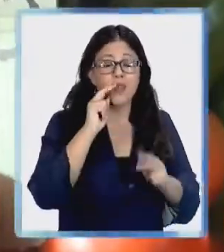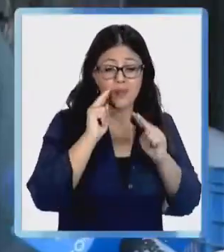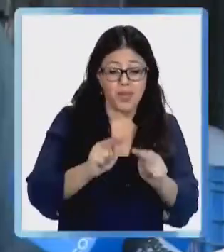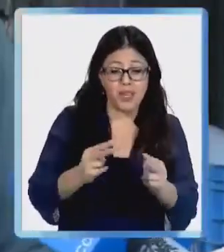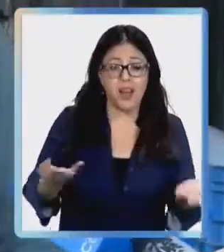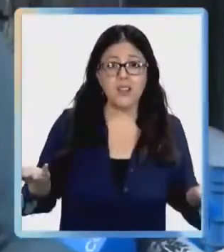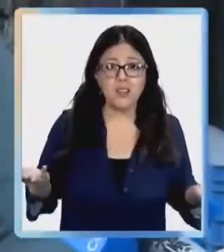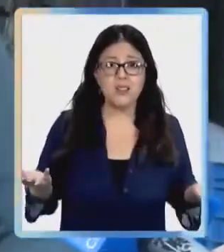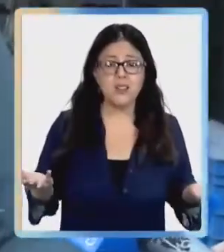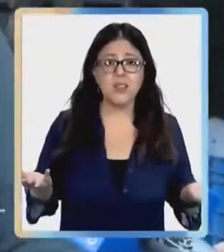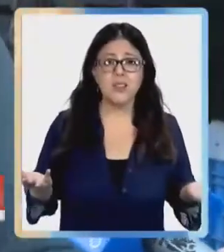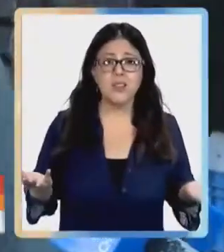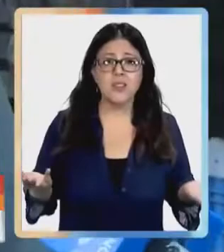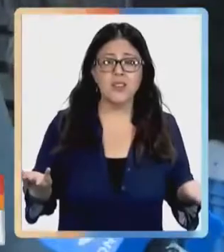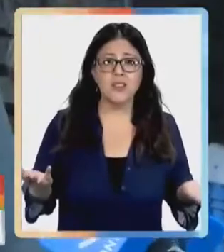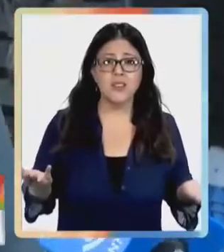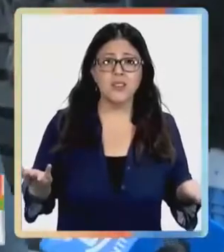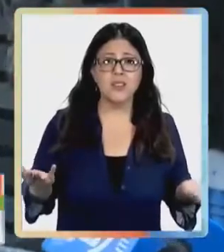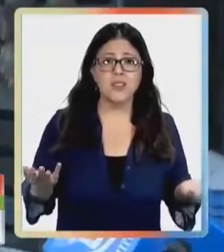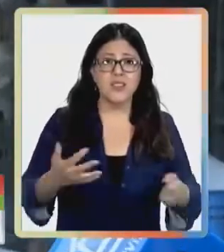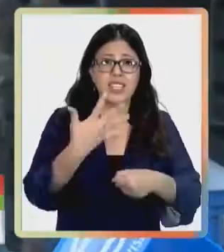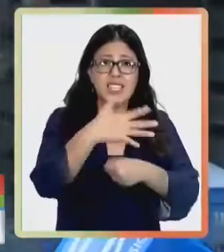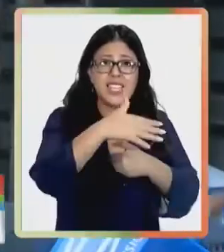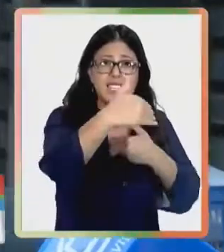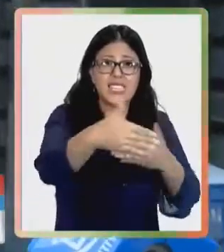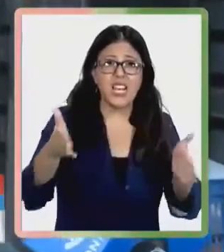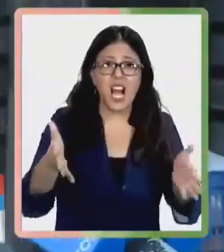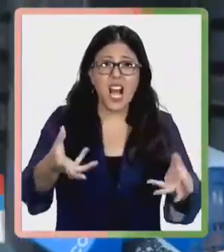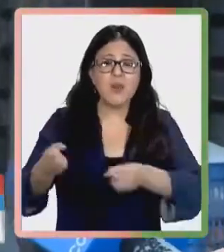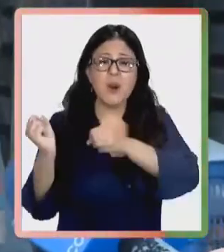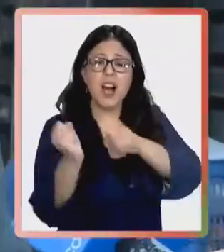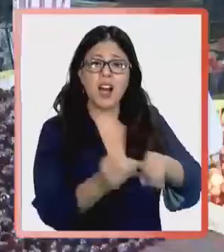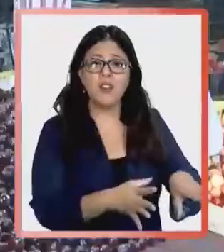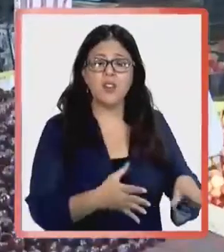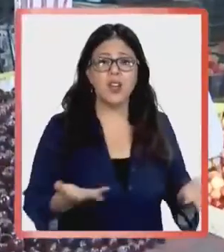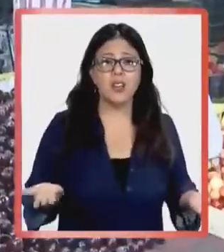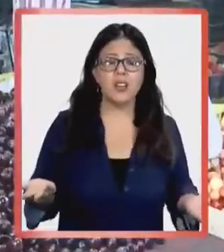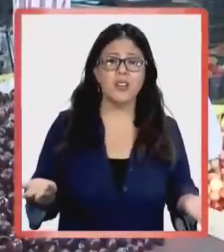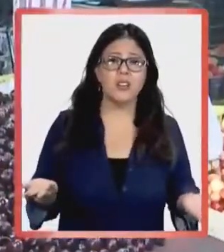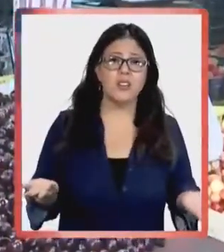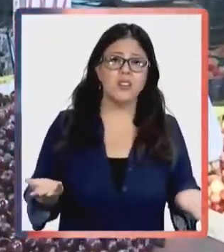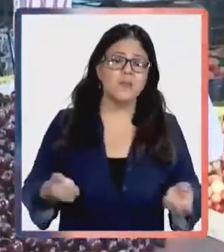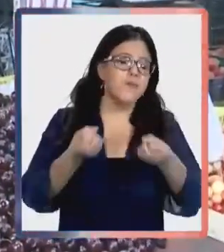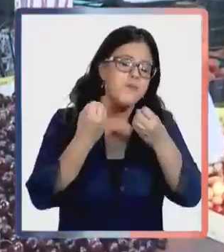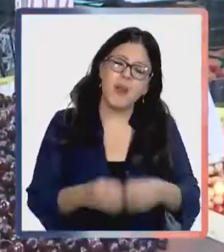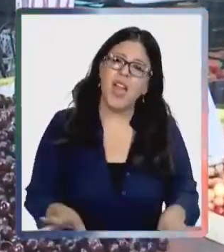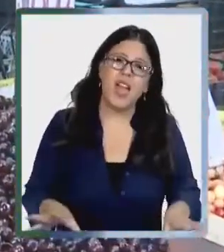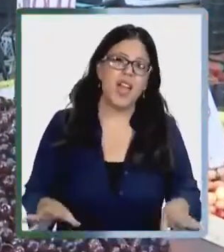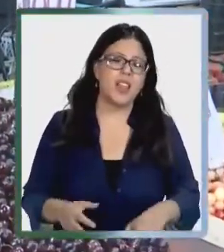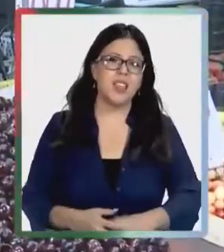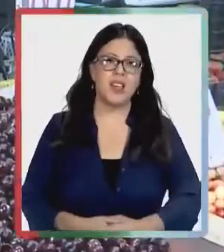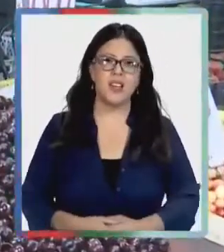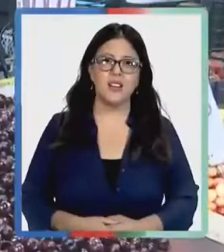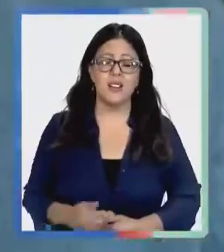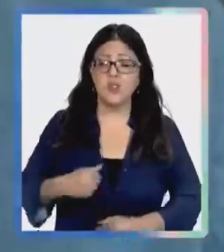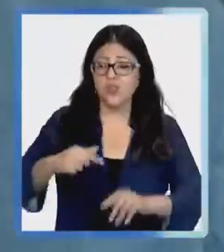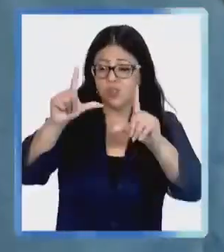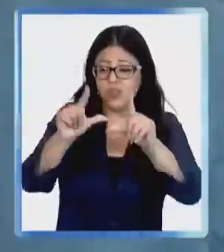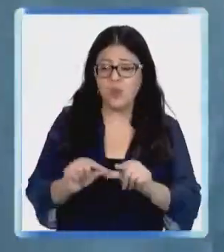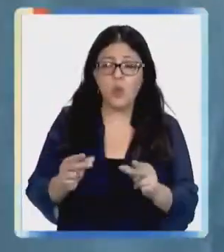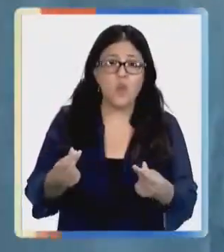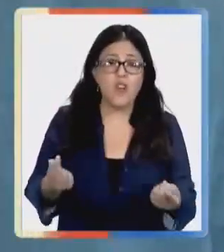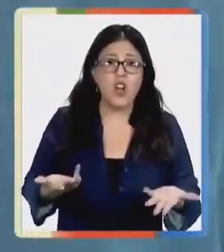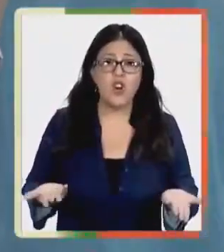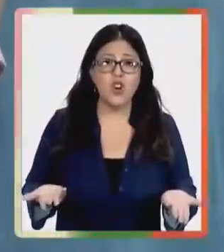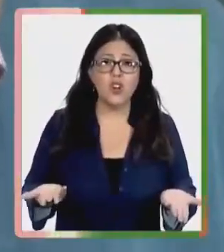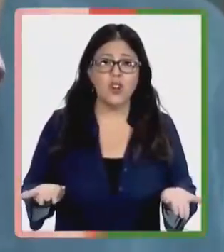cómo ha llegado. Aquí tengo como 15 cajas para botar. Mucha pérdida. No, tuve que bajar los